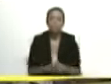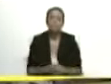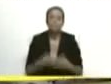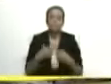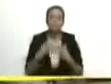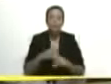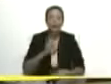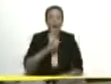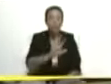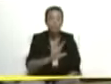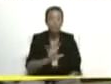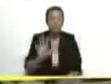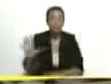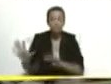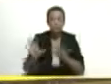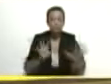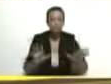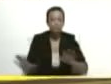Así que